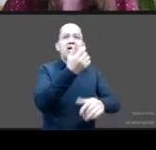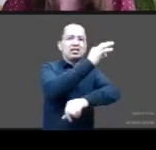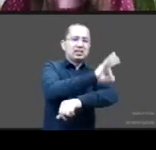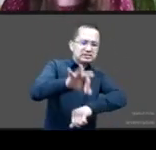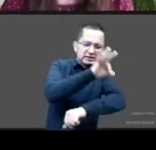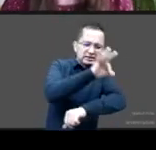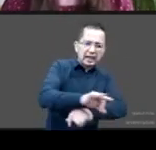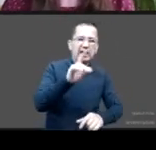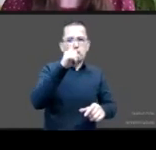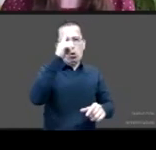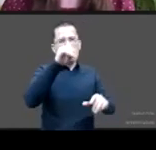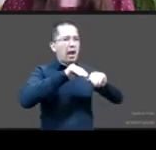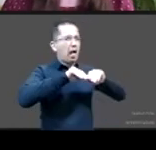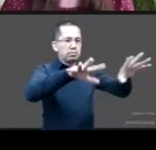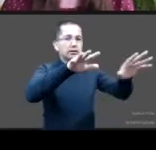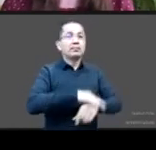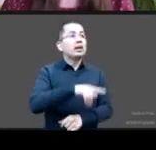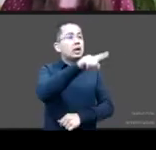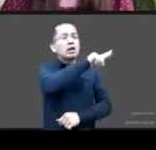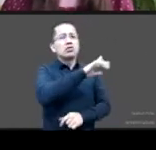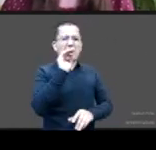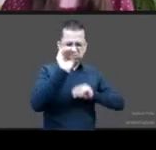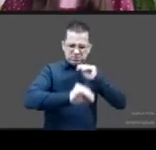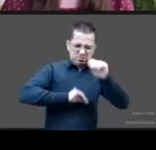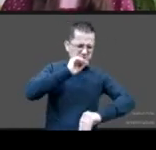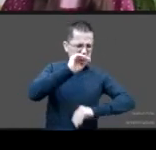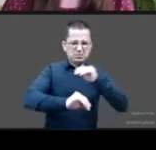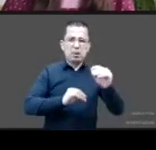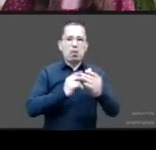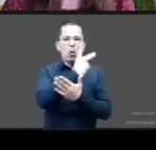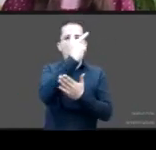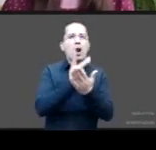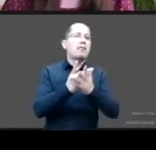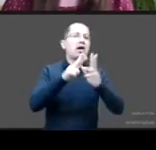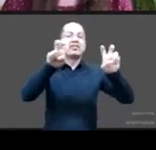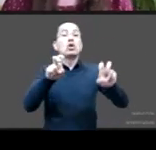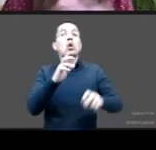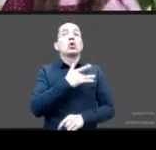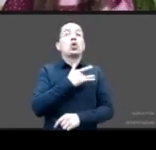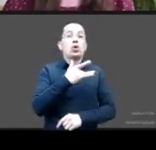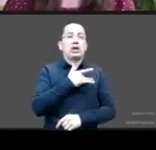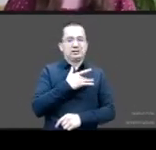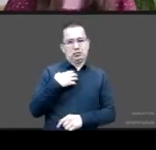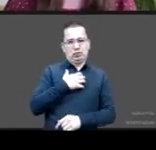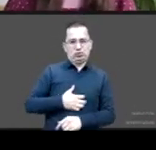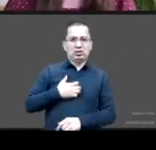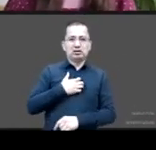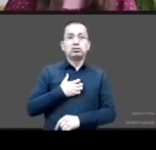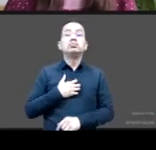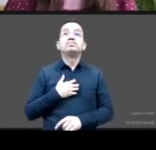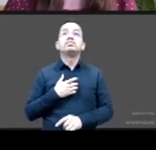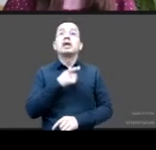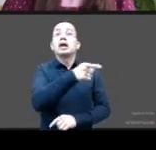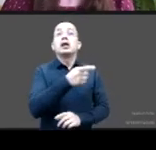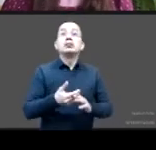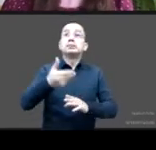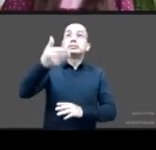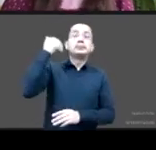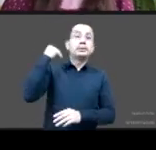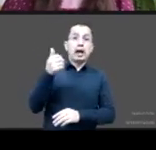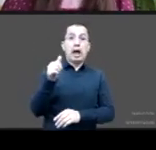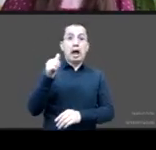contento ellos ya están entregando actualmente desde abril que casi ha empezado la pandemia hasta el mes de junio